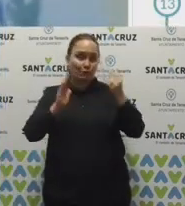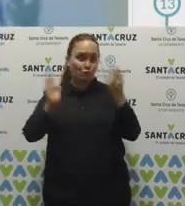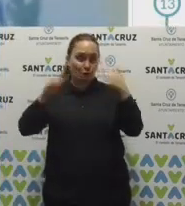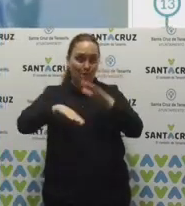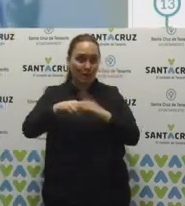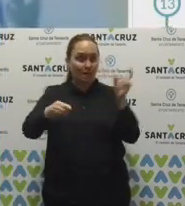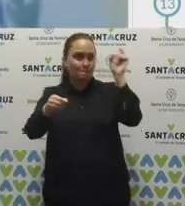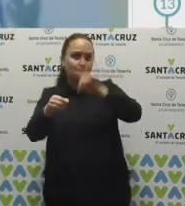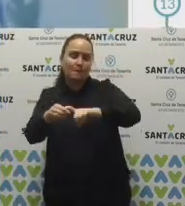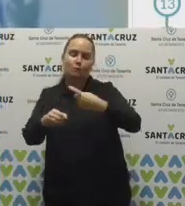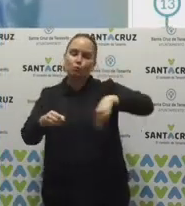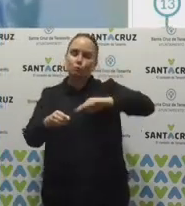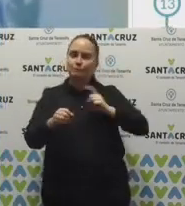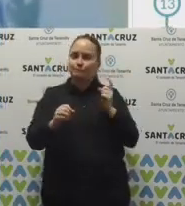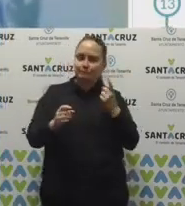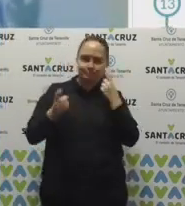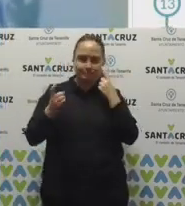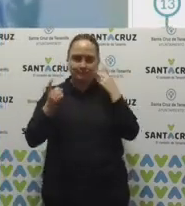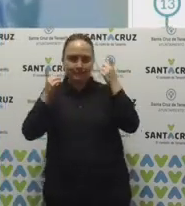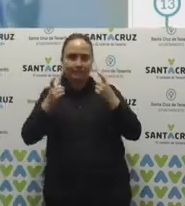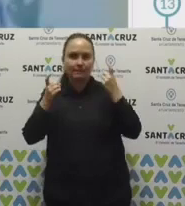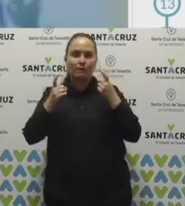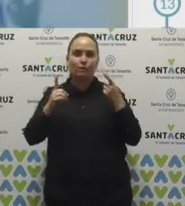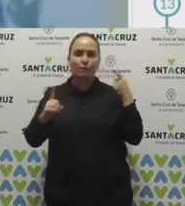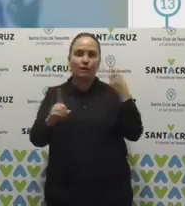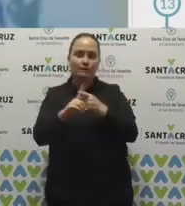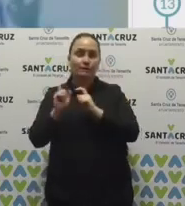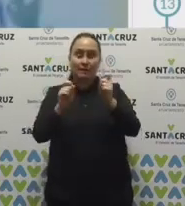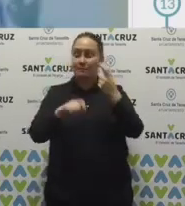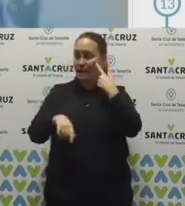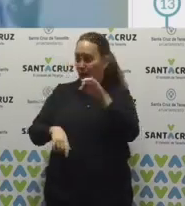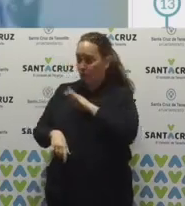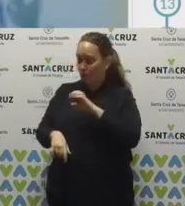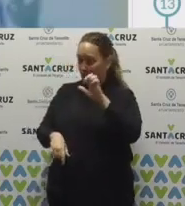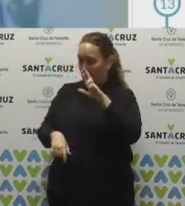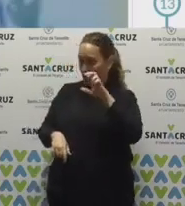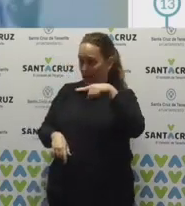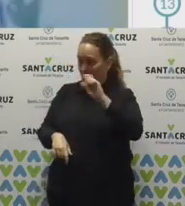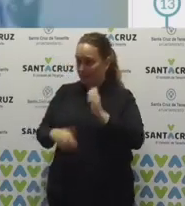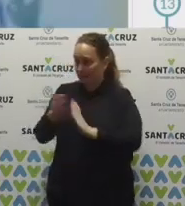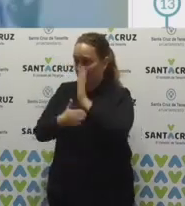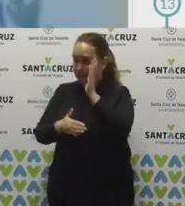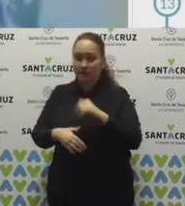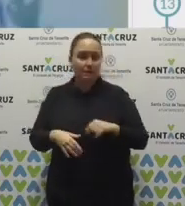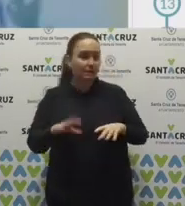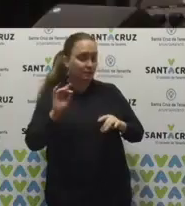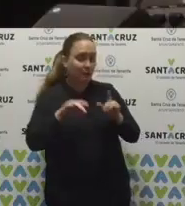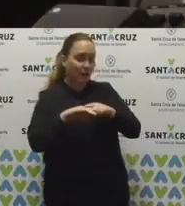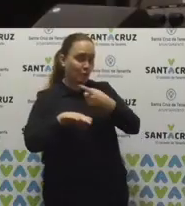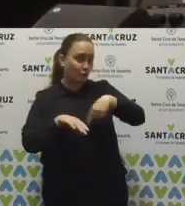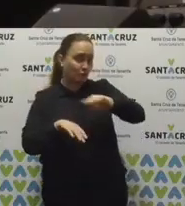empresas para que pudieran entregar las enseguida y doña elena con la discusión está haciendo el curso